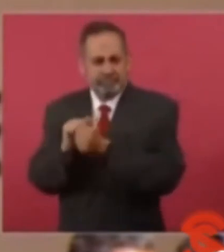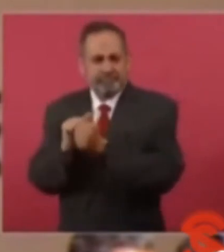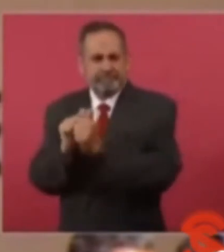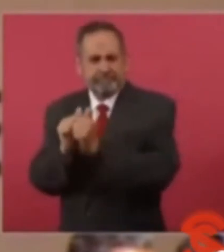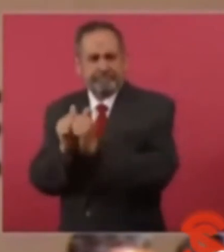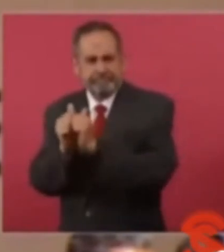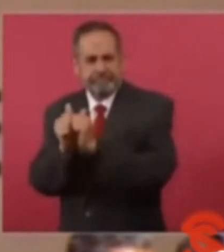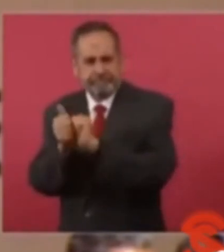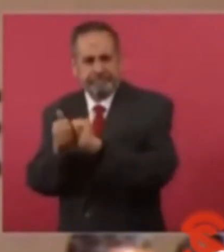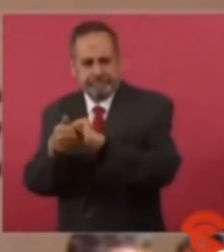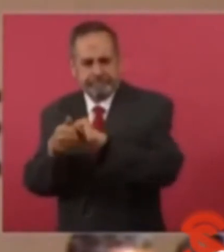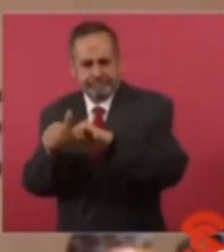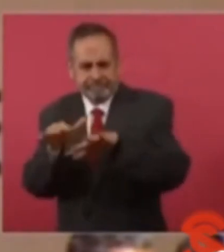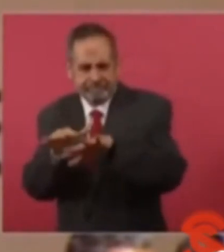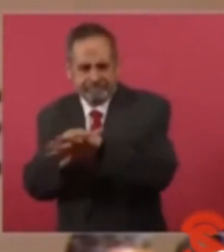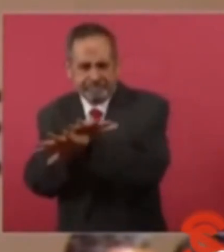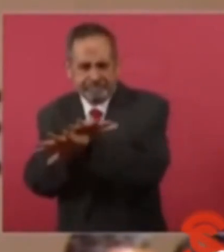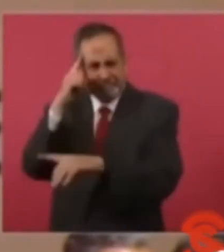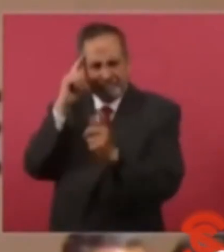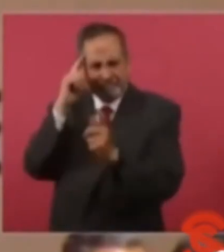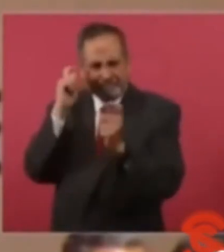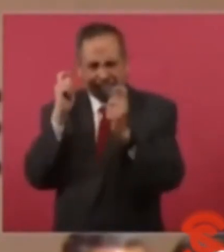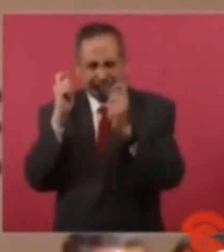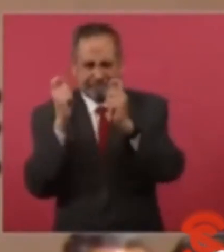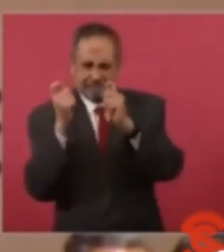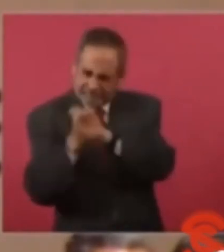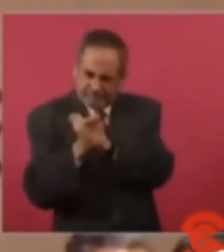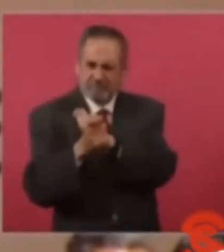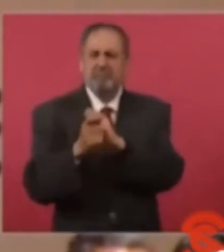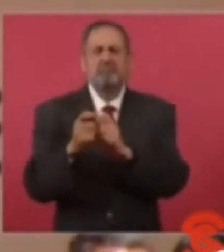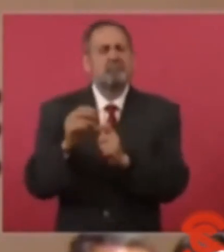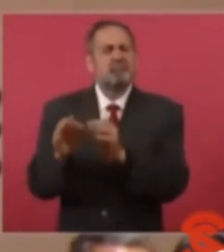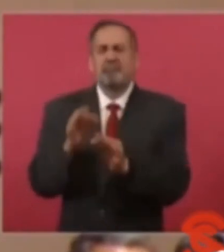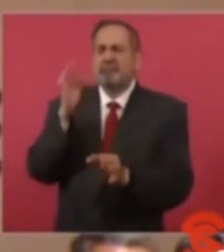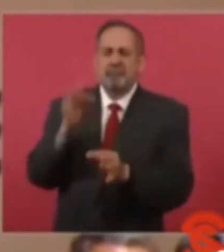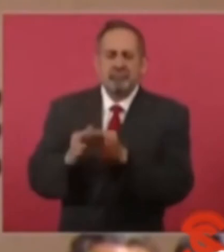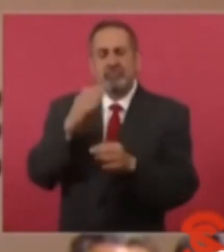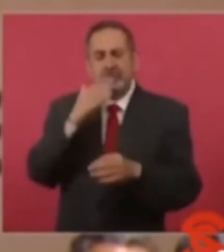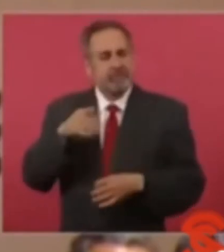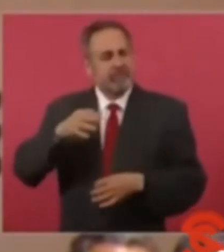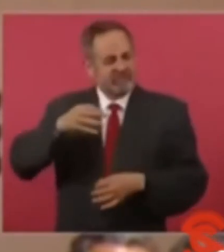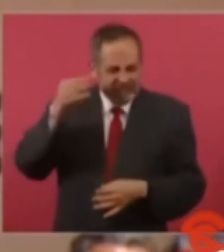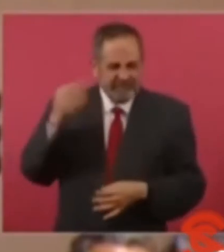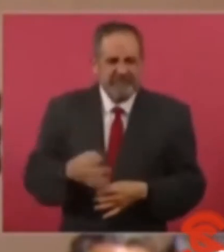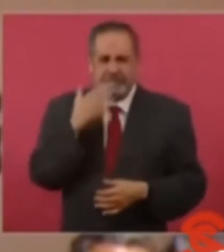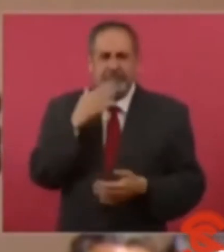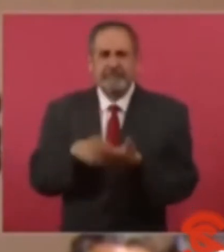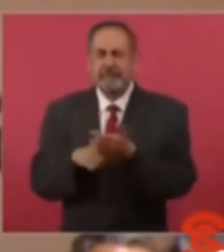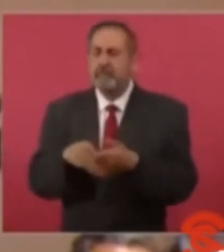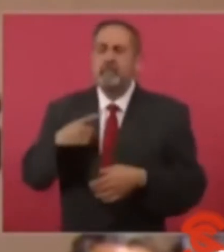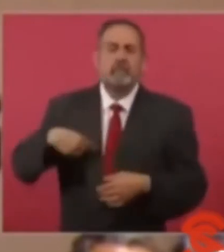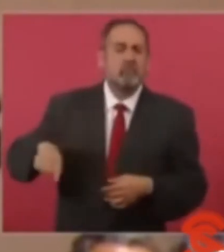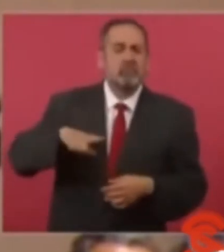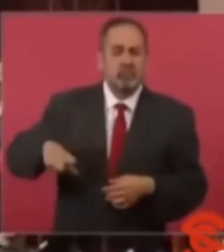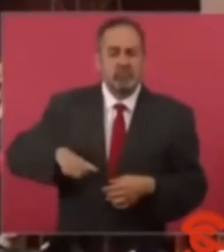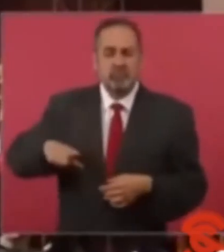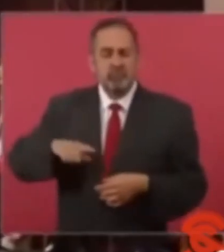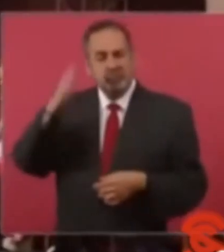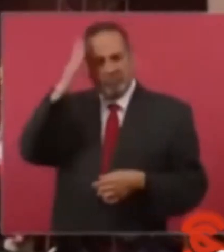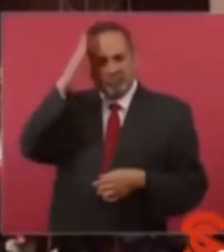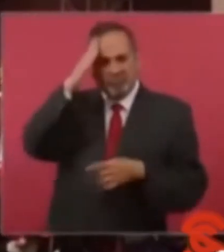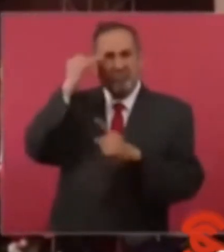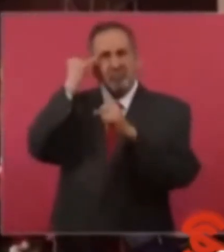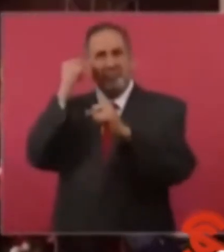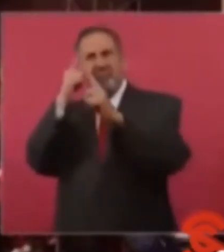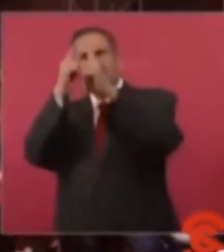cambio de mentalidad que se consolidó con los hechos de un gobierno guiado por ideales